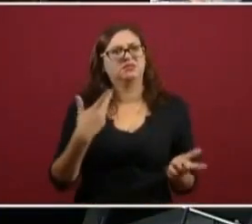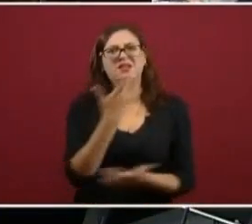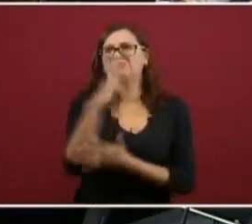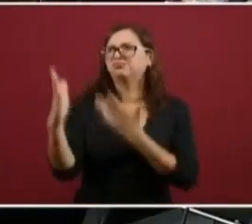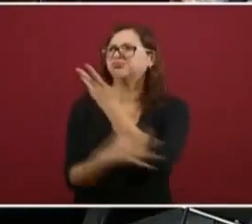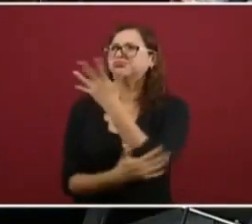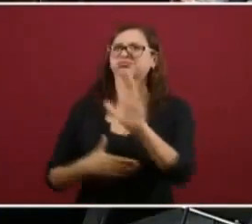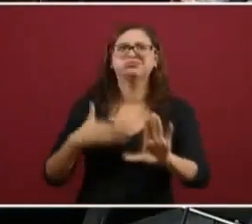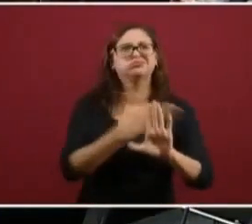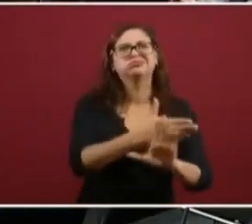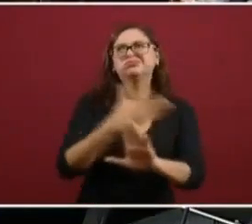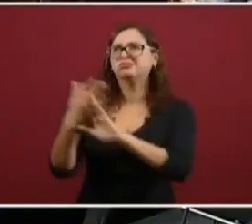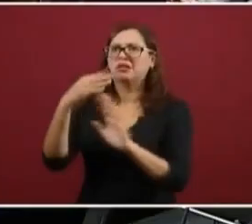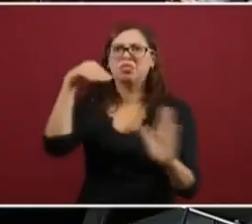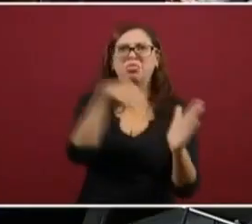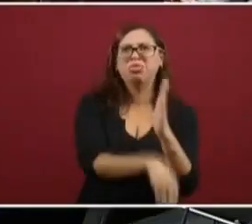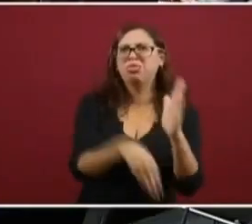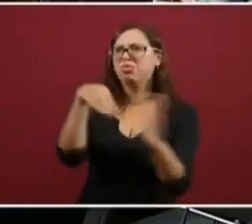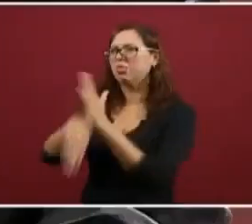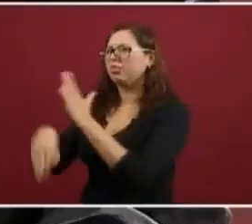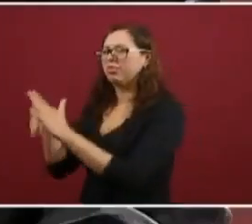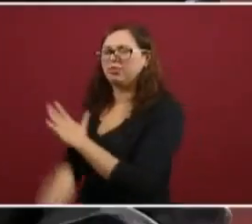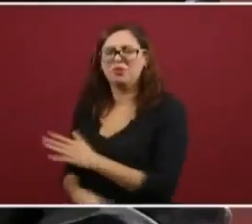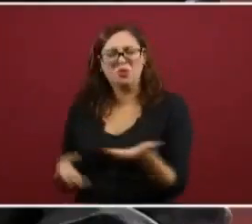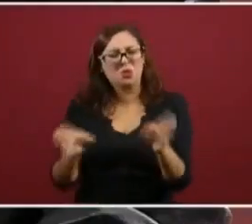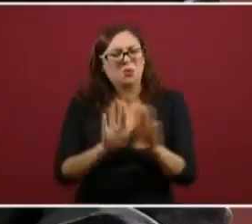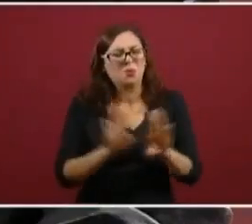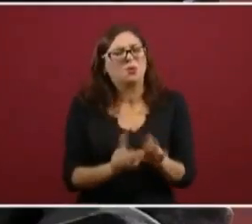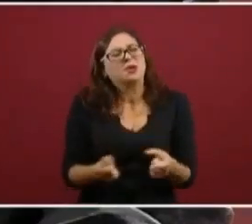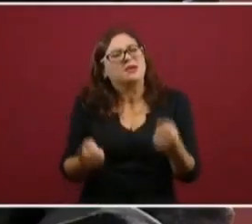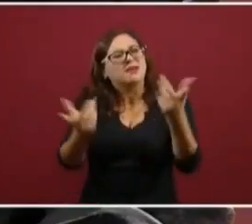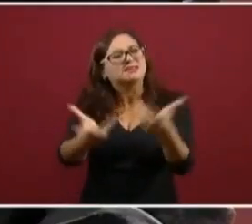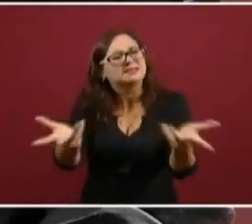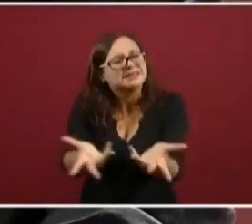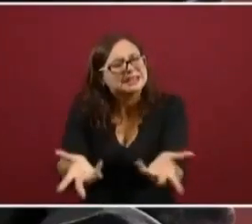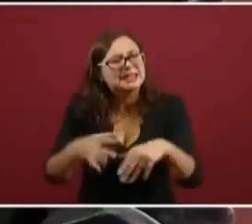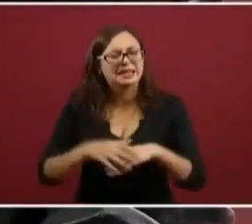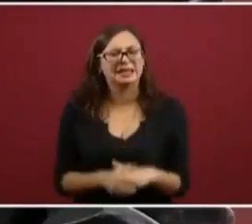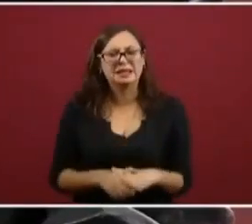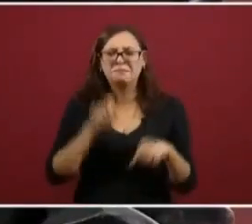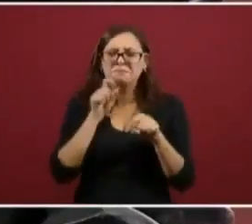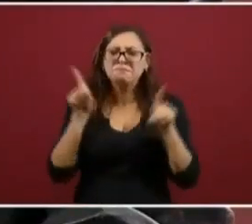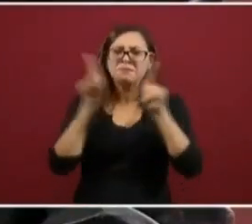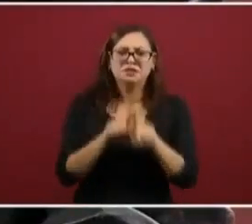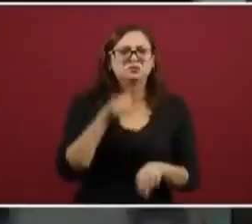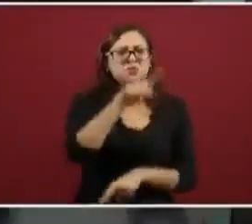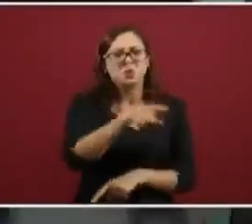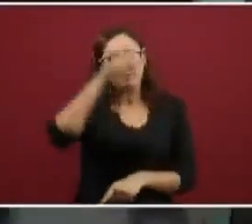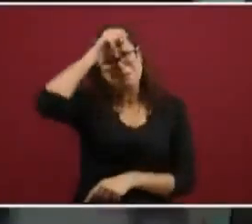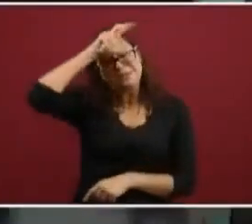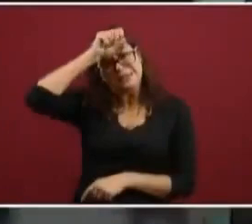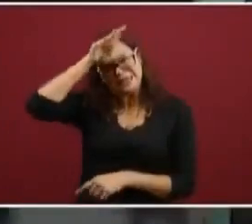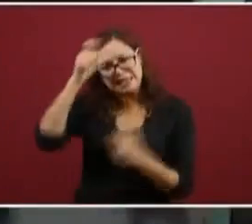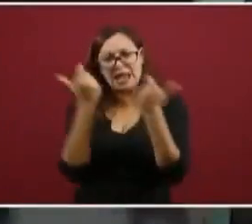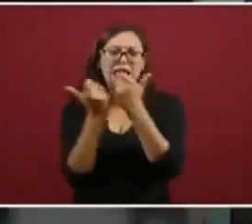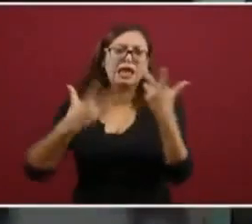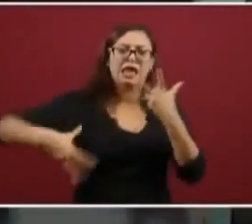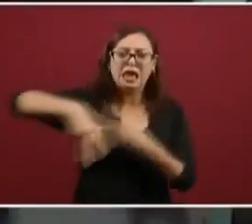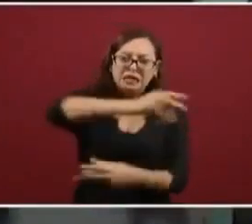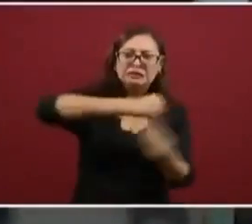ambientales Y qué se hará para que también esos beneficios que económicos que que recibe la minería también se vean